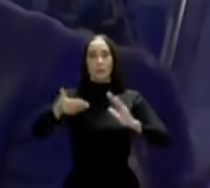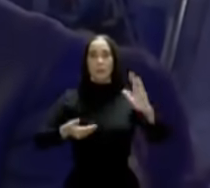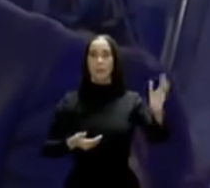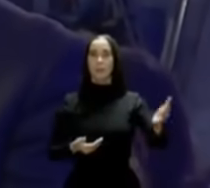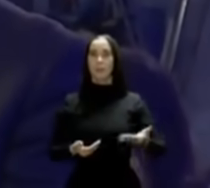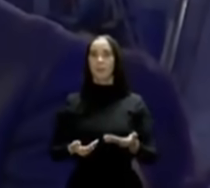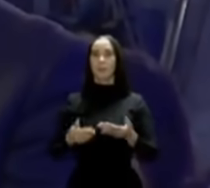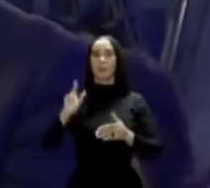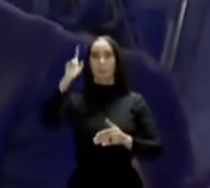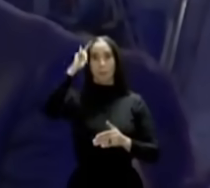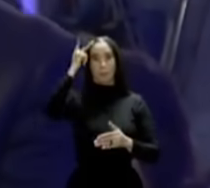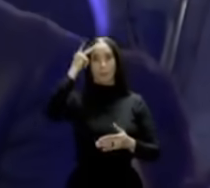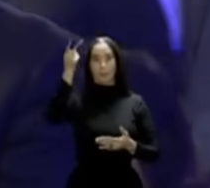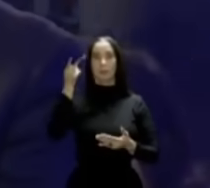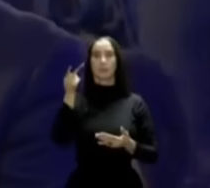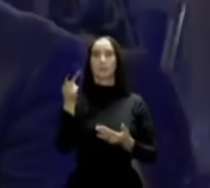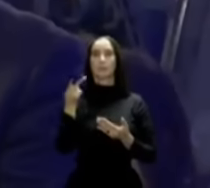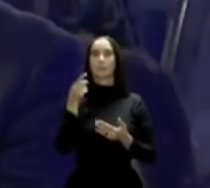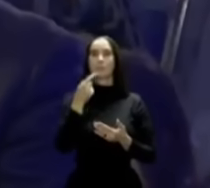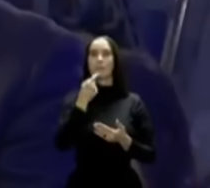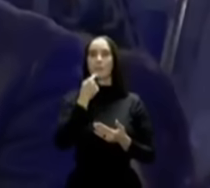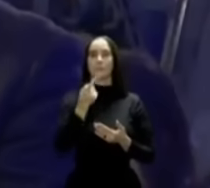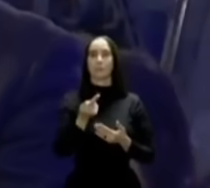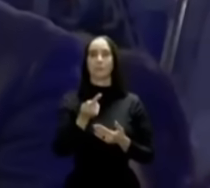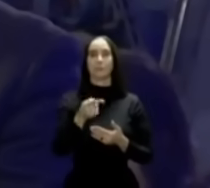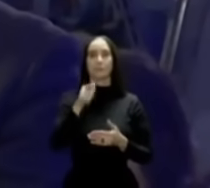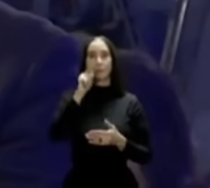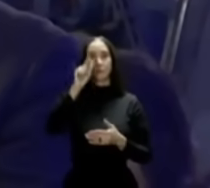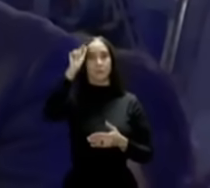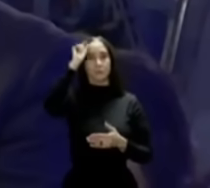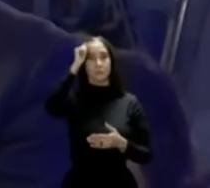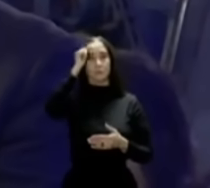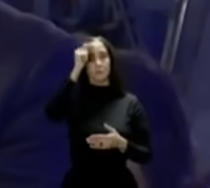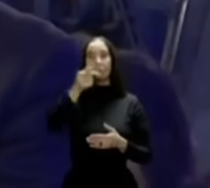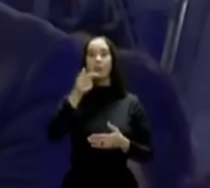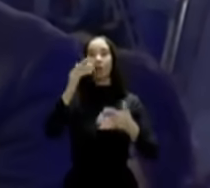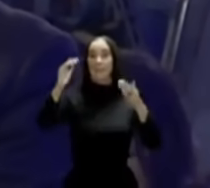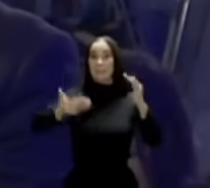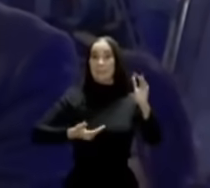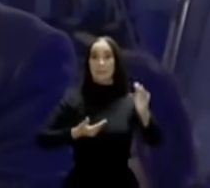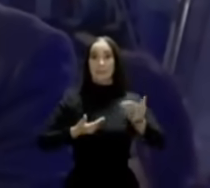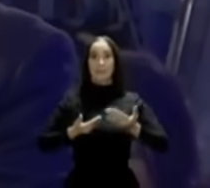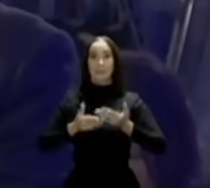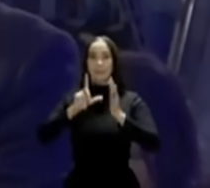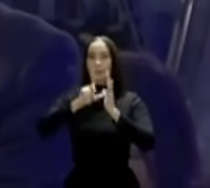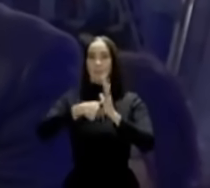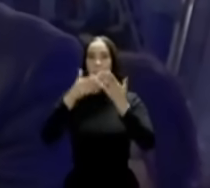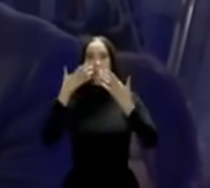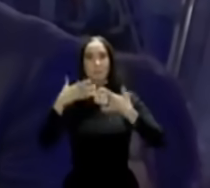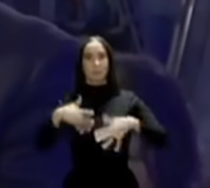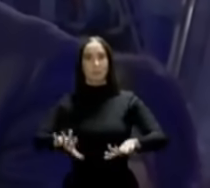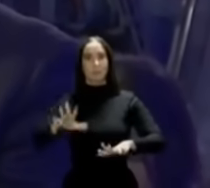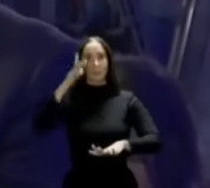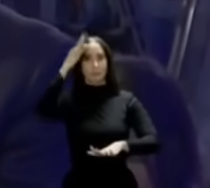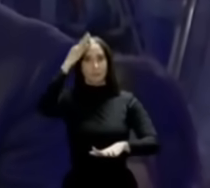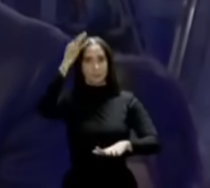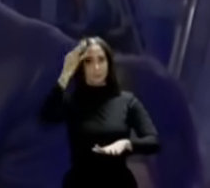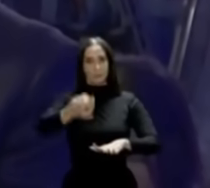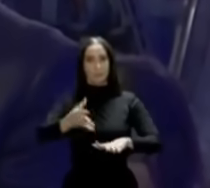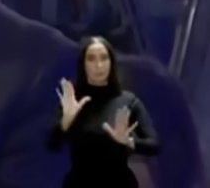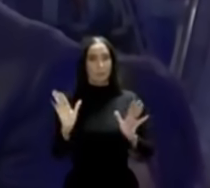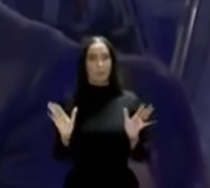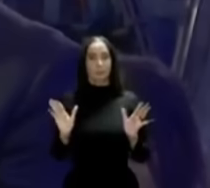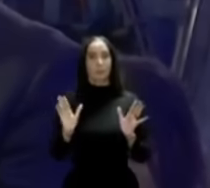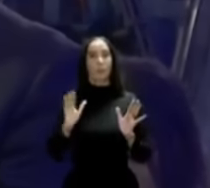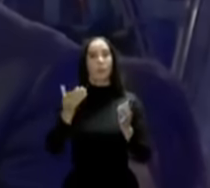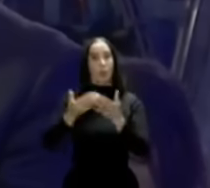usted hace a los partidos políticos. Algunos han dicho que el gobierno hace esa invitación después que ya ha tomado algunas decisiones,